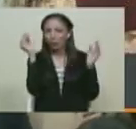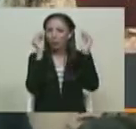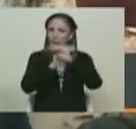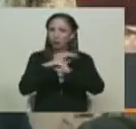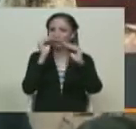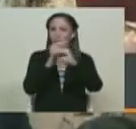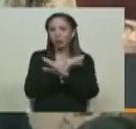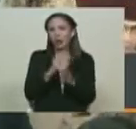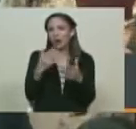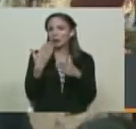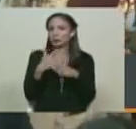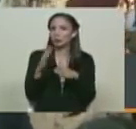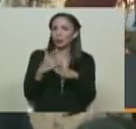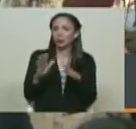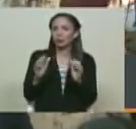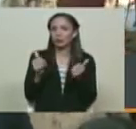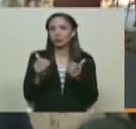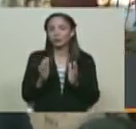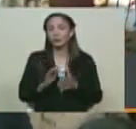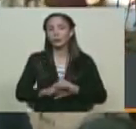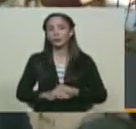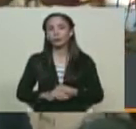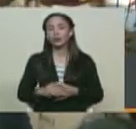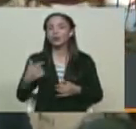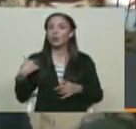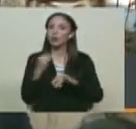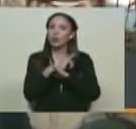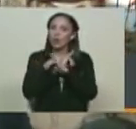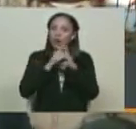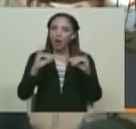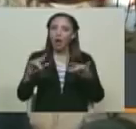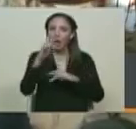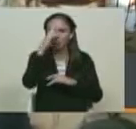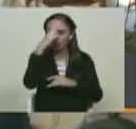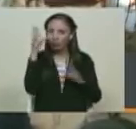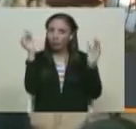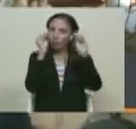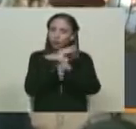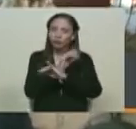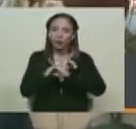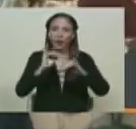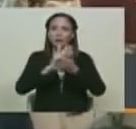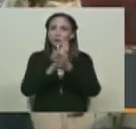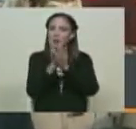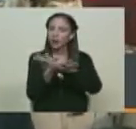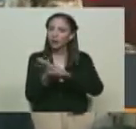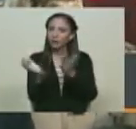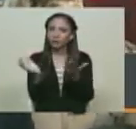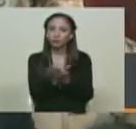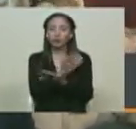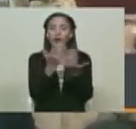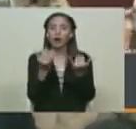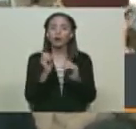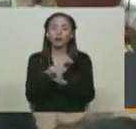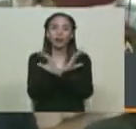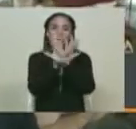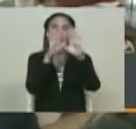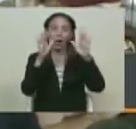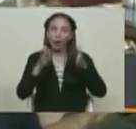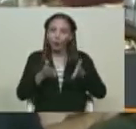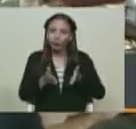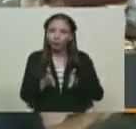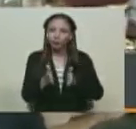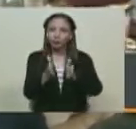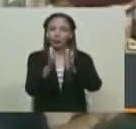bien, yo les pido a ustedes, ya basta de dudas, el camino está claro, el camino es fortalecer el carné de la